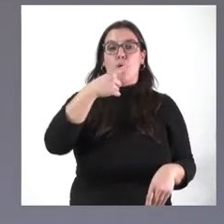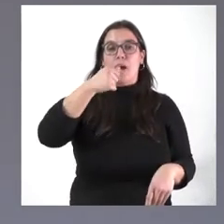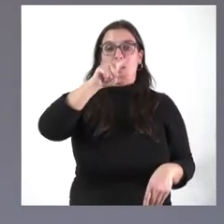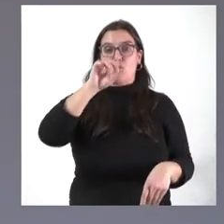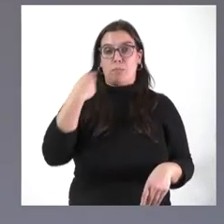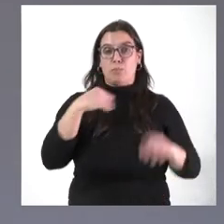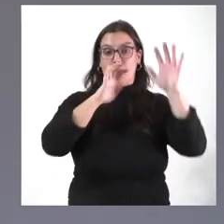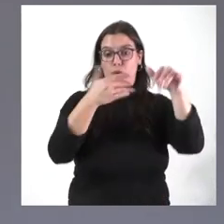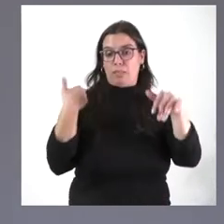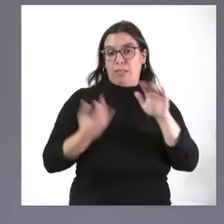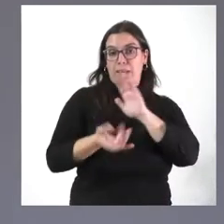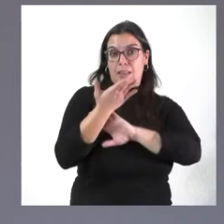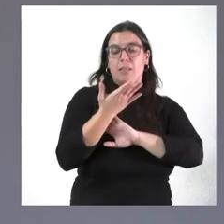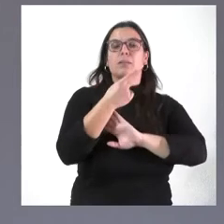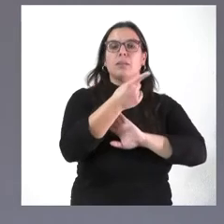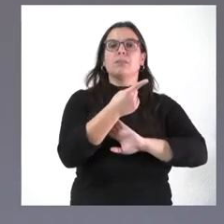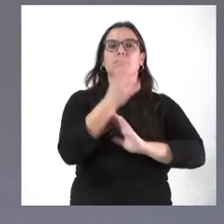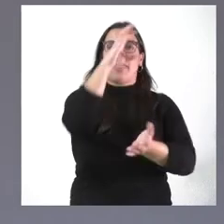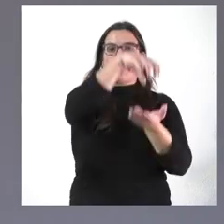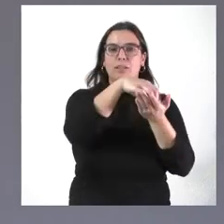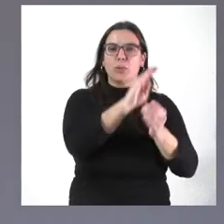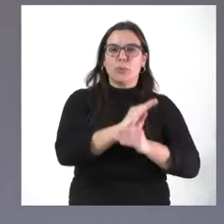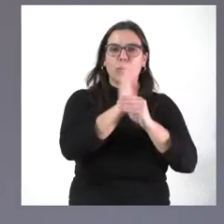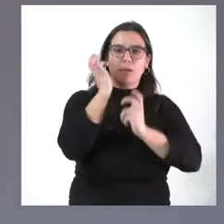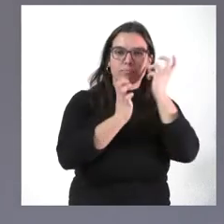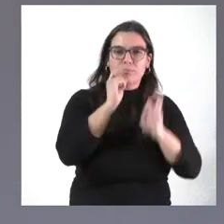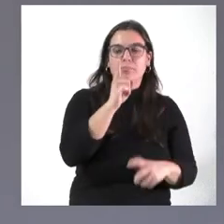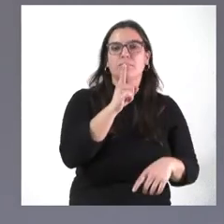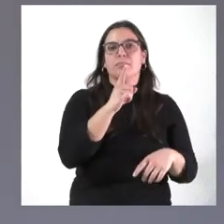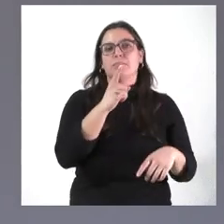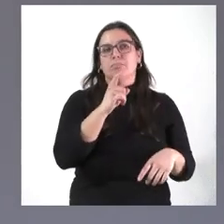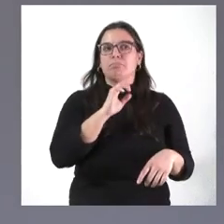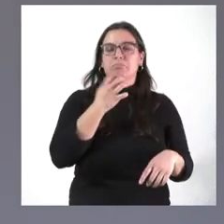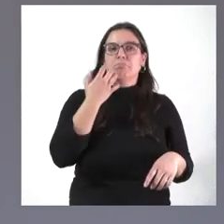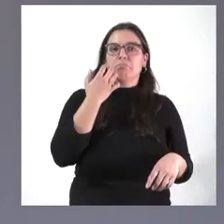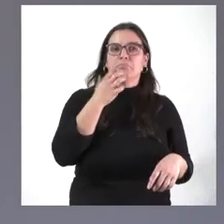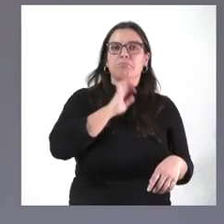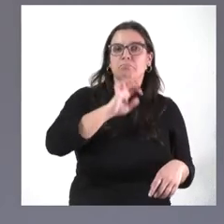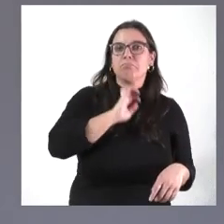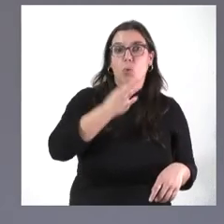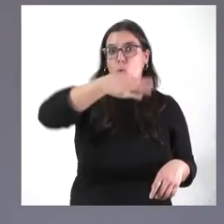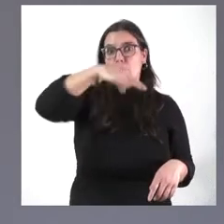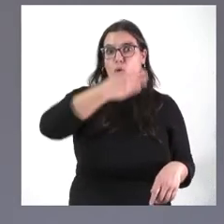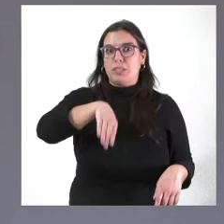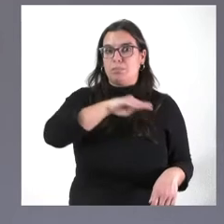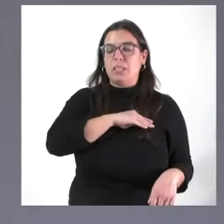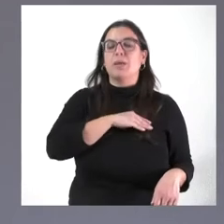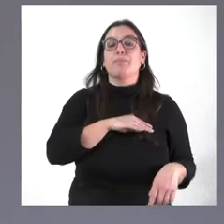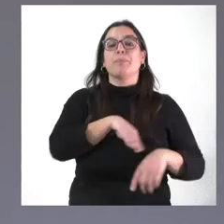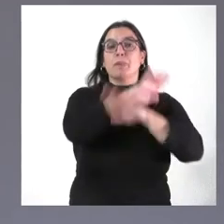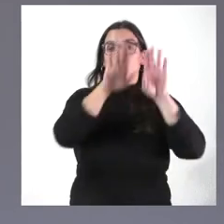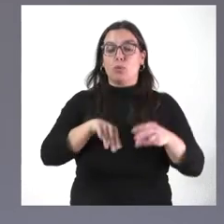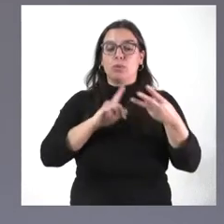que hemos puesto en marcha recientemente y que es un centro pues paradigmático y realmente prácticamente único en España y por último